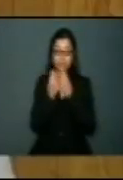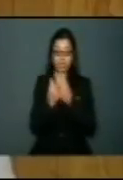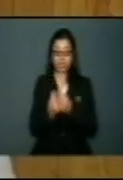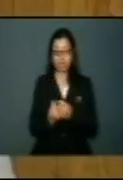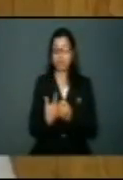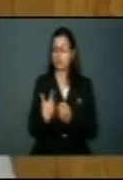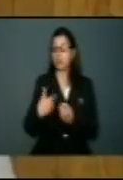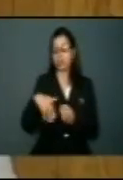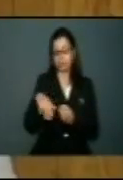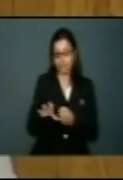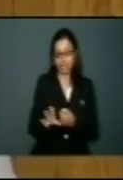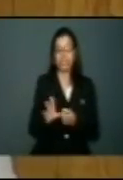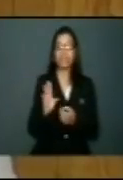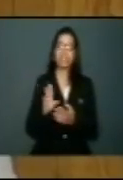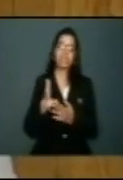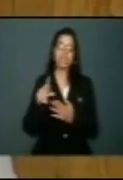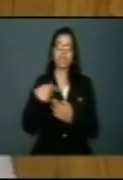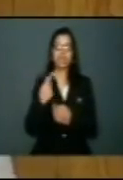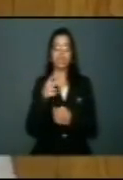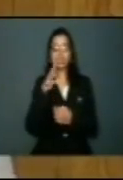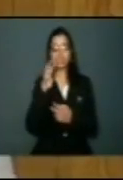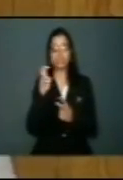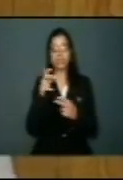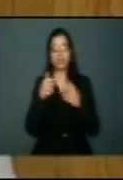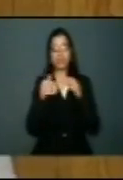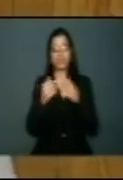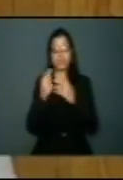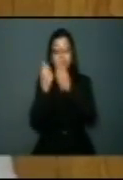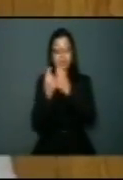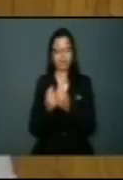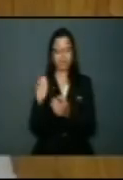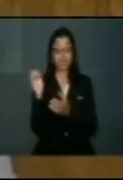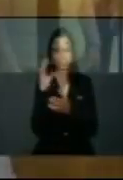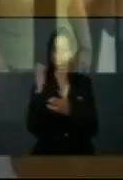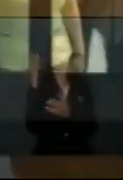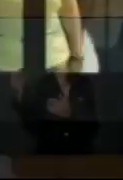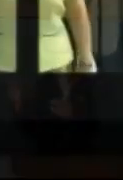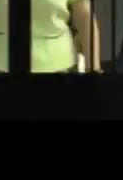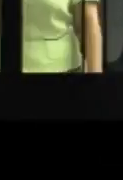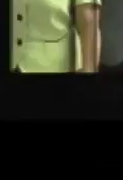cual será analizado por la Comisión de Hacienda y Especial del Presupuesto del Congreso Salvadoreño.